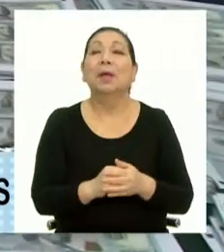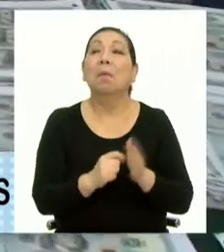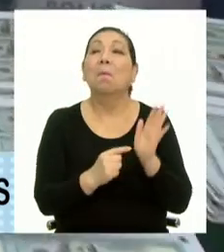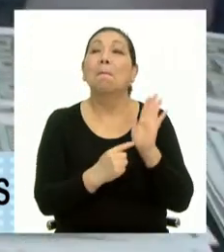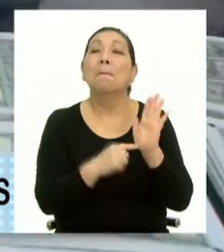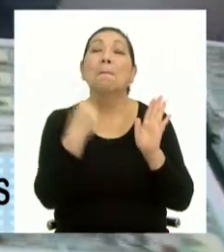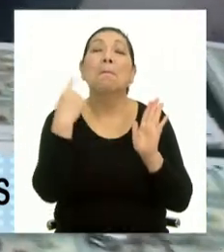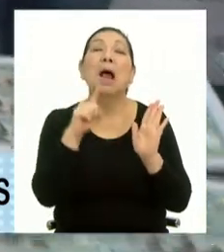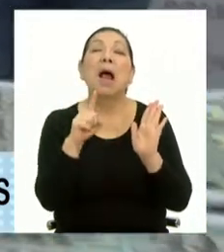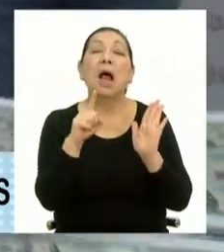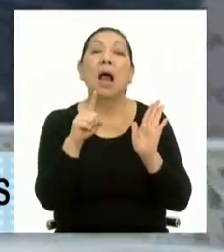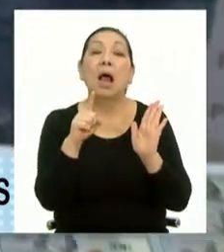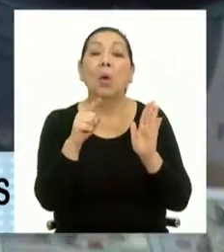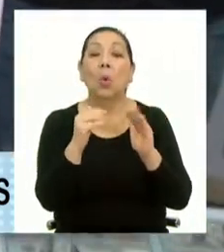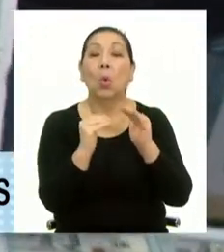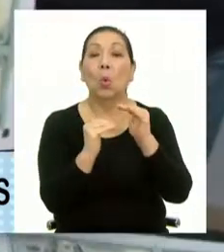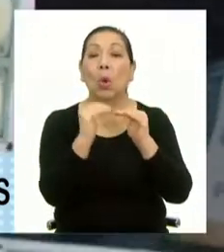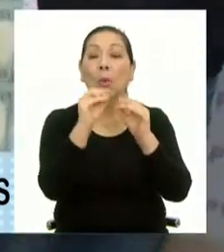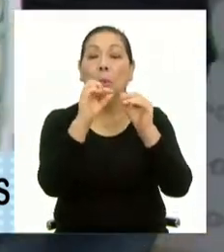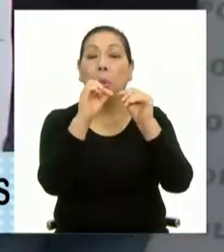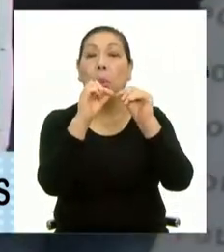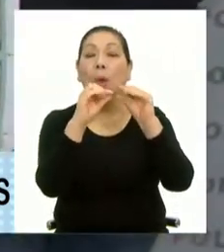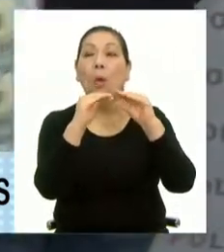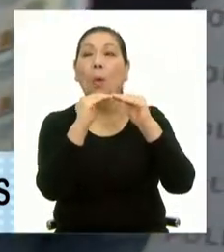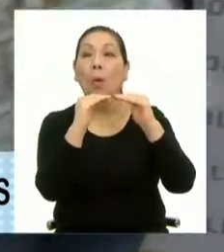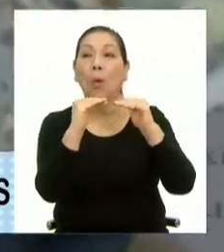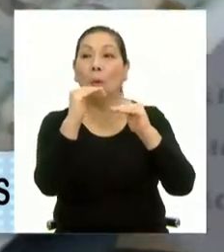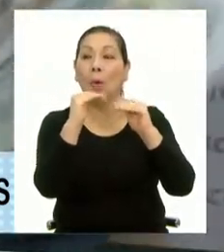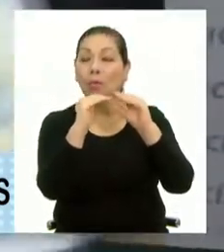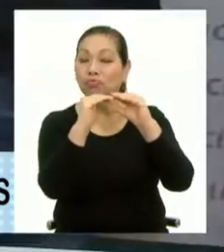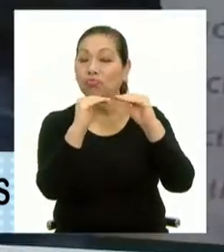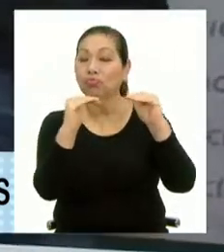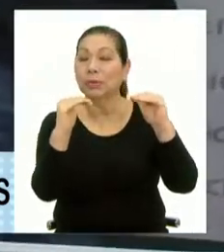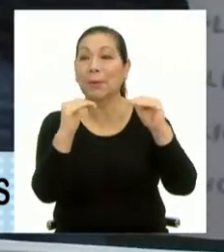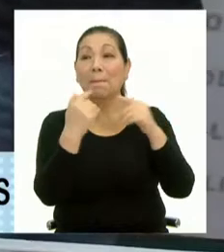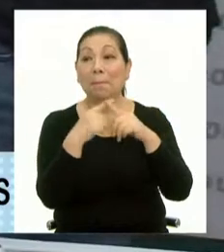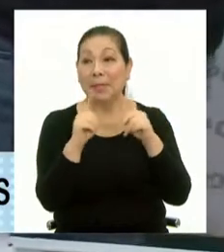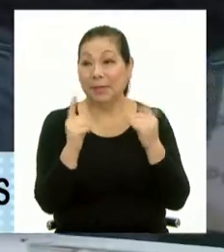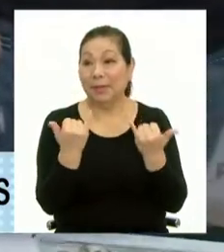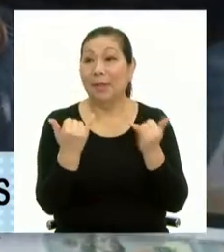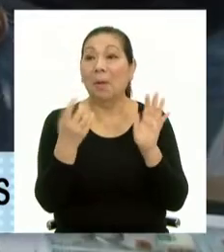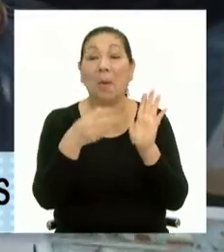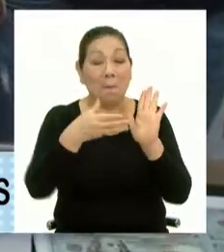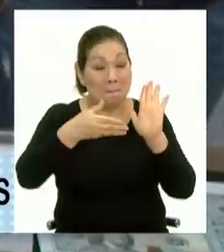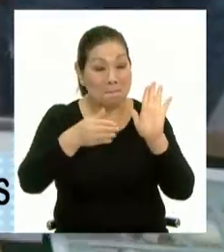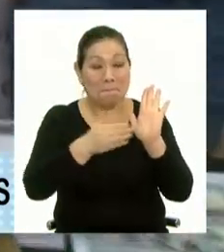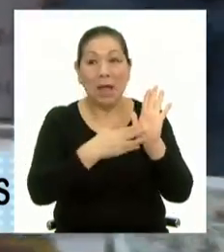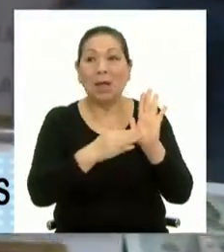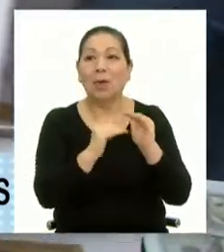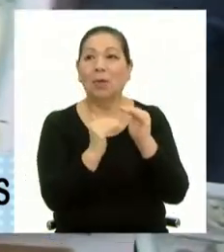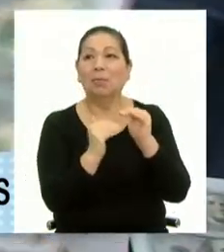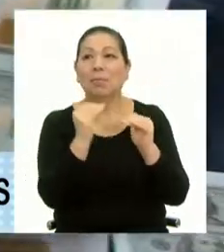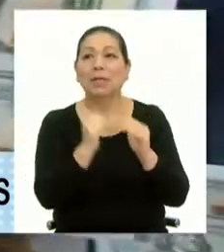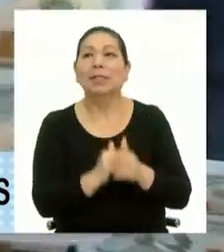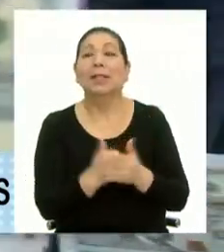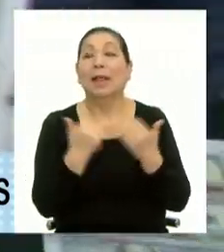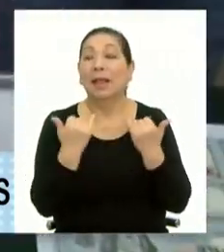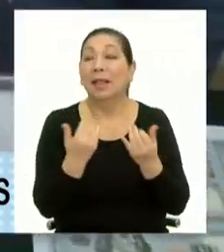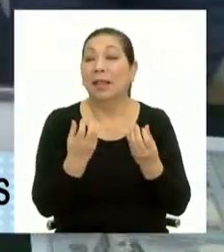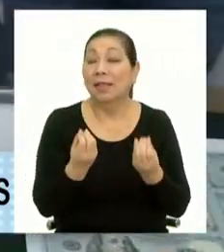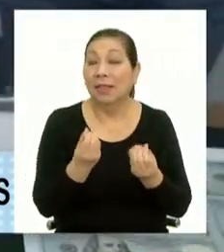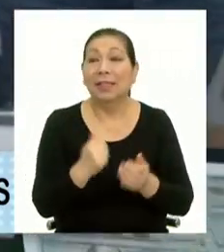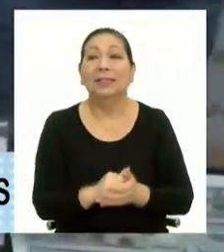esto para darle el alto relieve. Con esto le dan el alto relieve. Y estos se marcan acá y le dan el alto relieve. Es